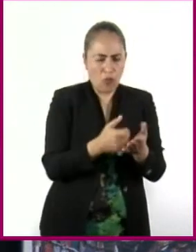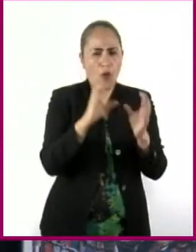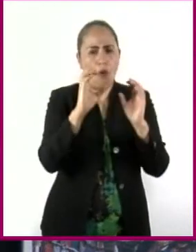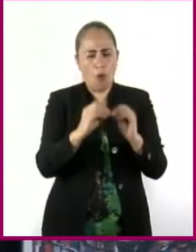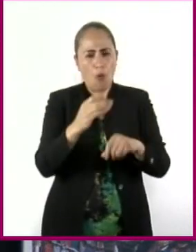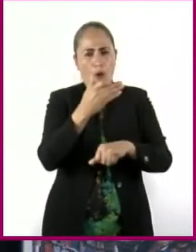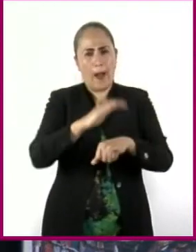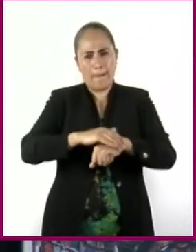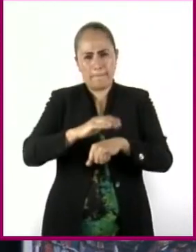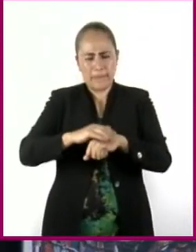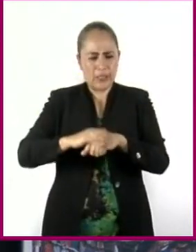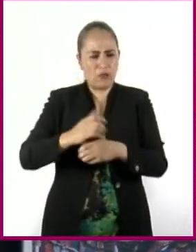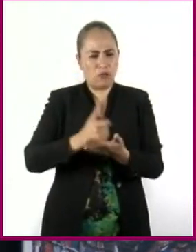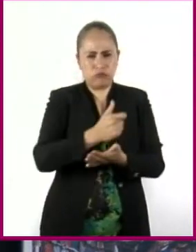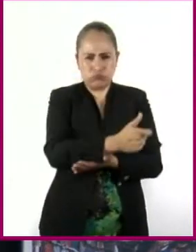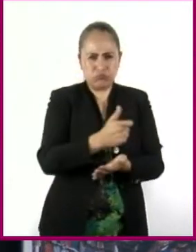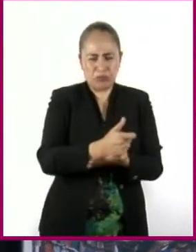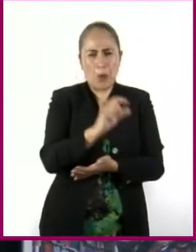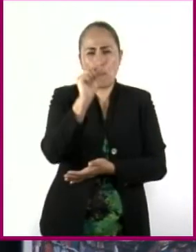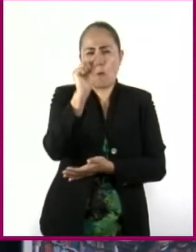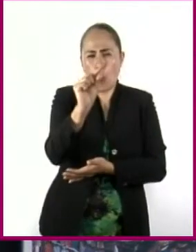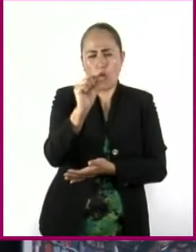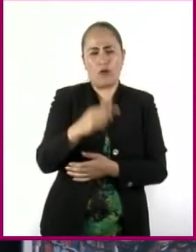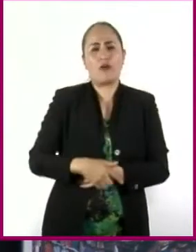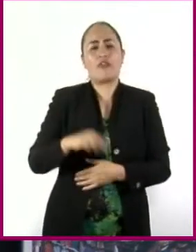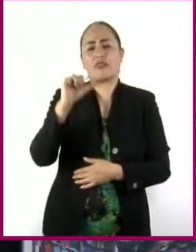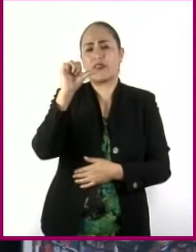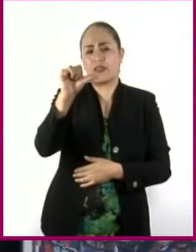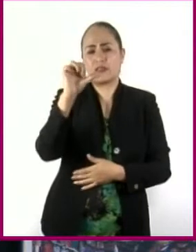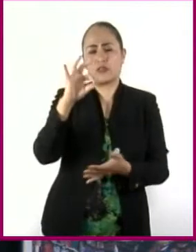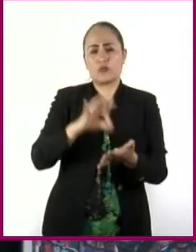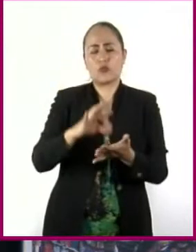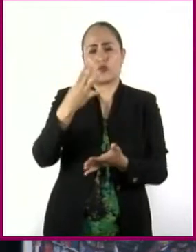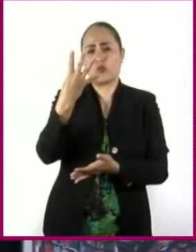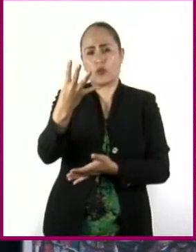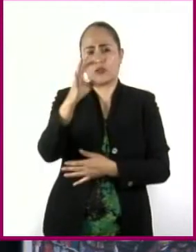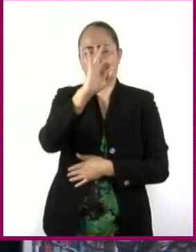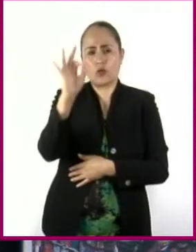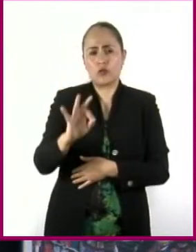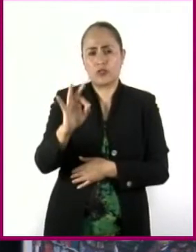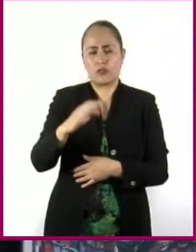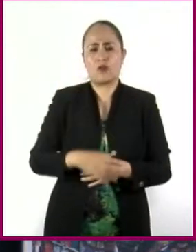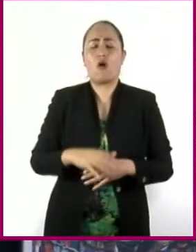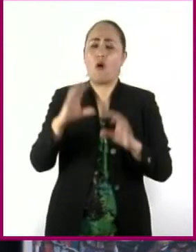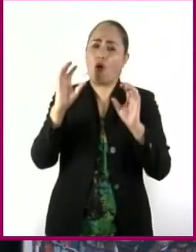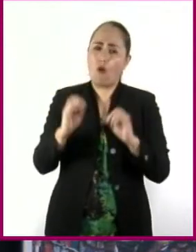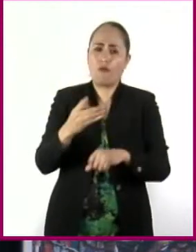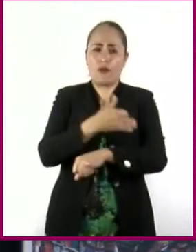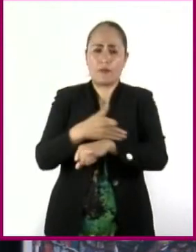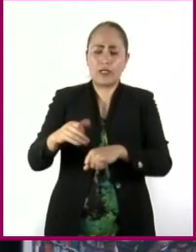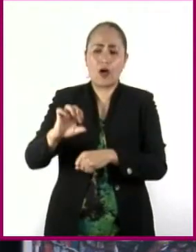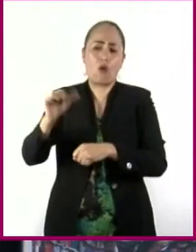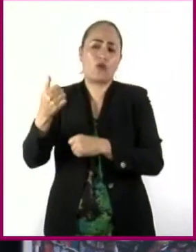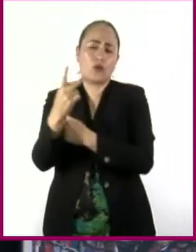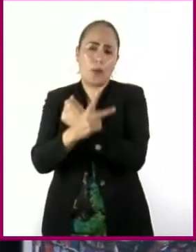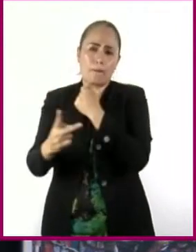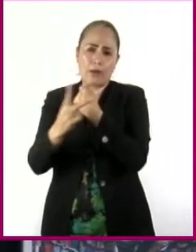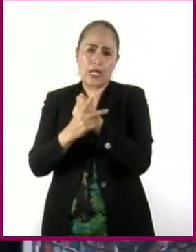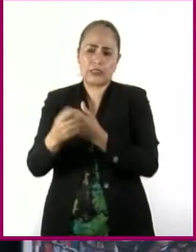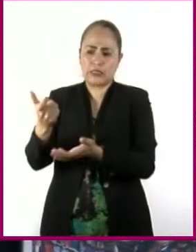que residen en el país son pocas, solo el 16.4%, o familiares en otro país son